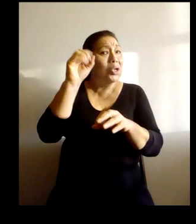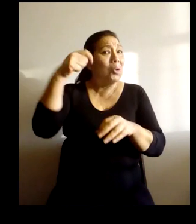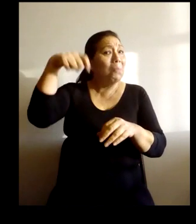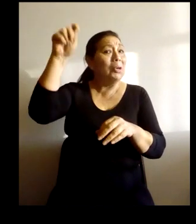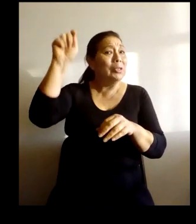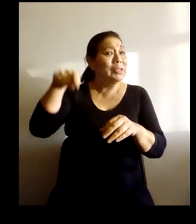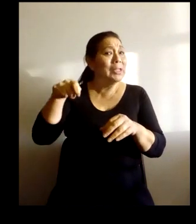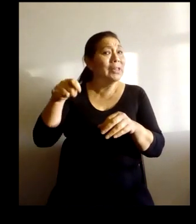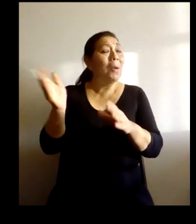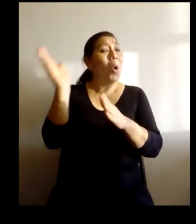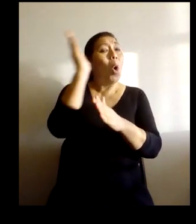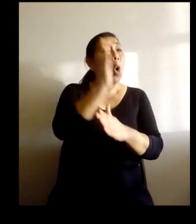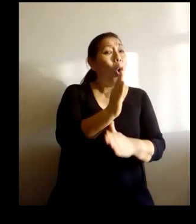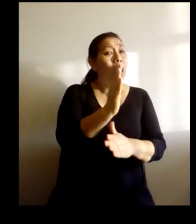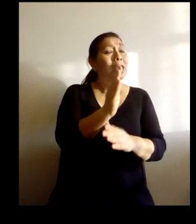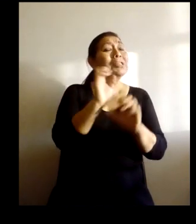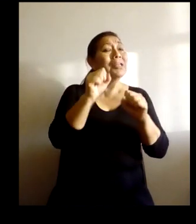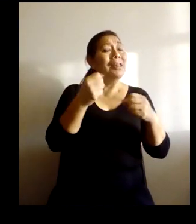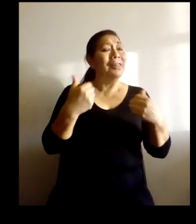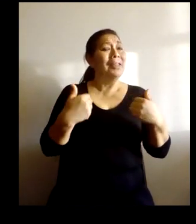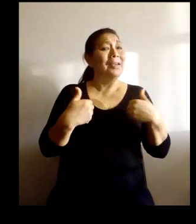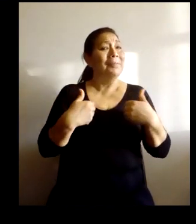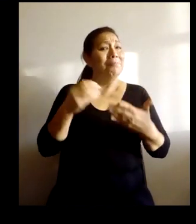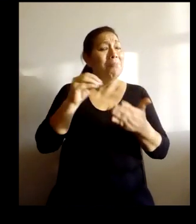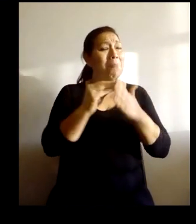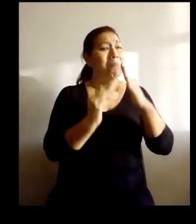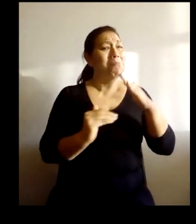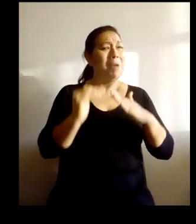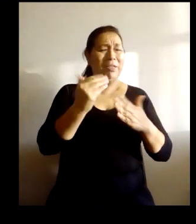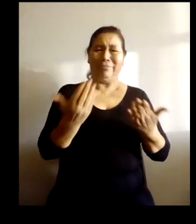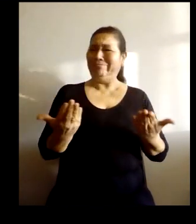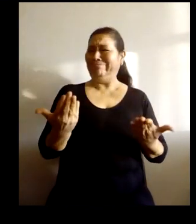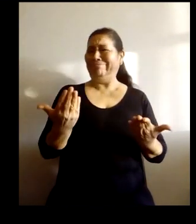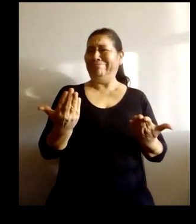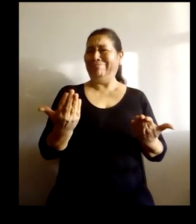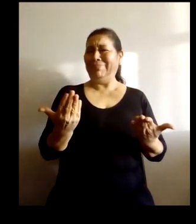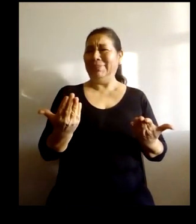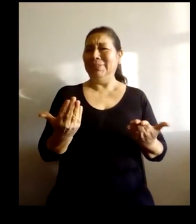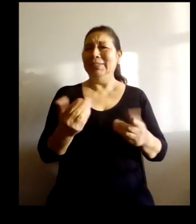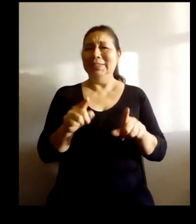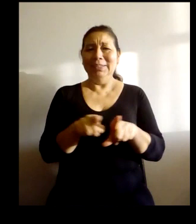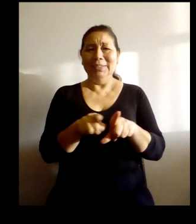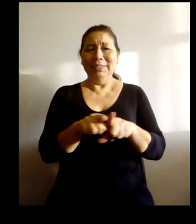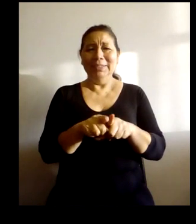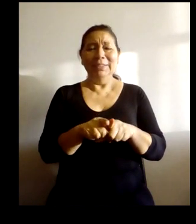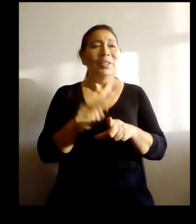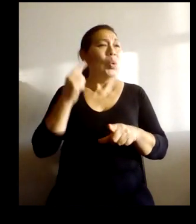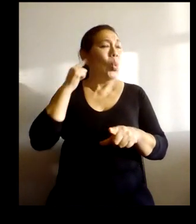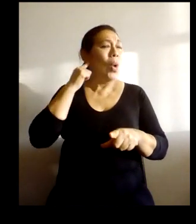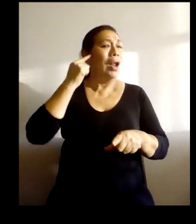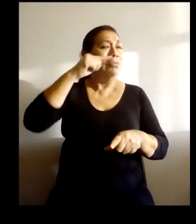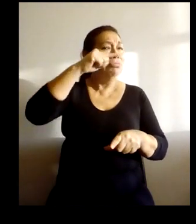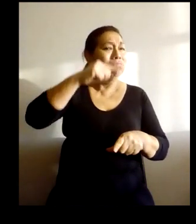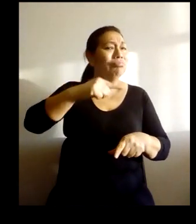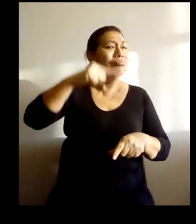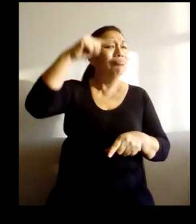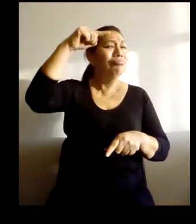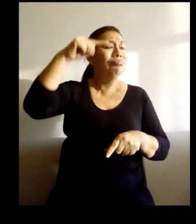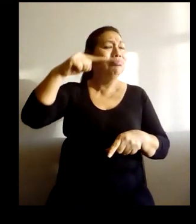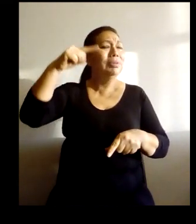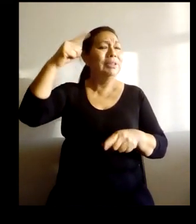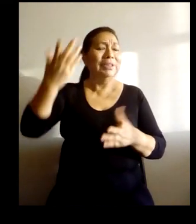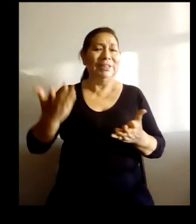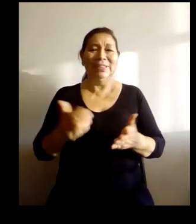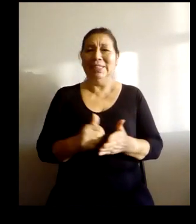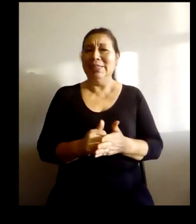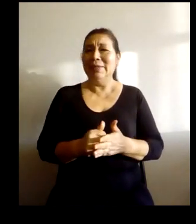tiene 0% y en otro examen sí tiene una consideración mayor. Lo propio pasa con el tema de la hipoacusia. Revisen, por